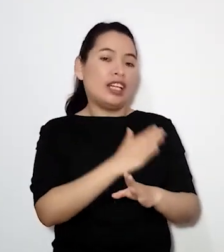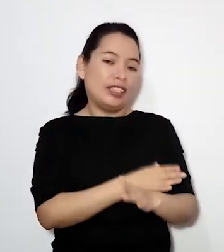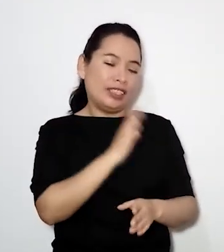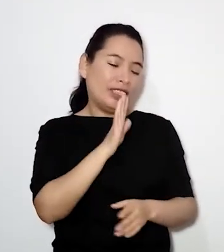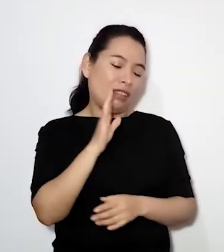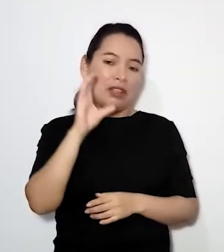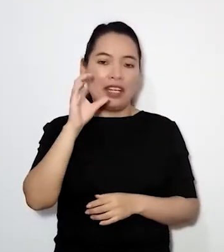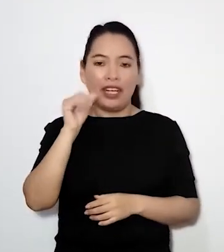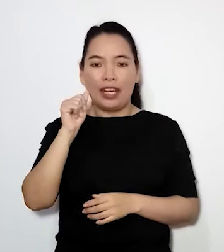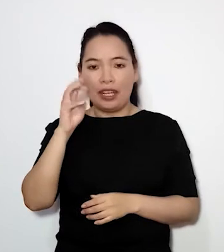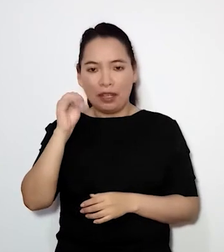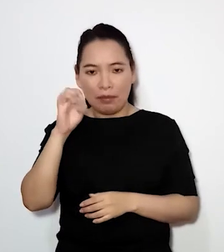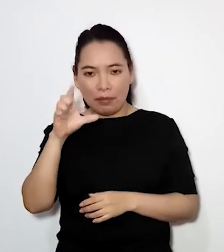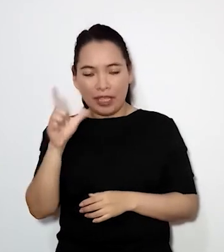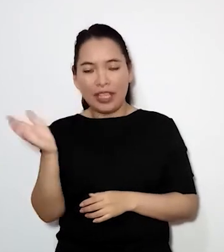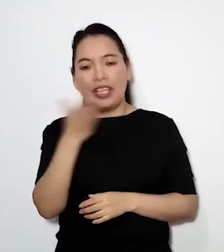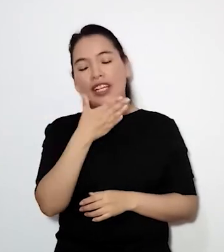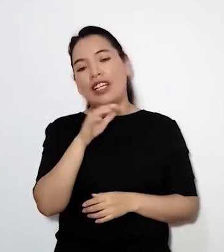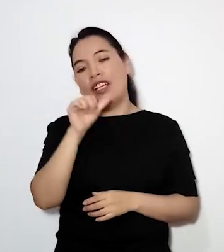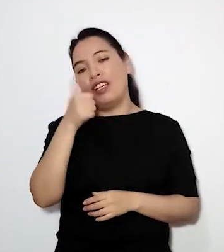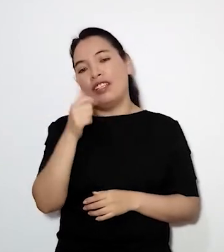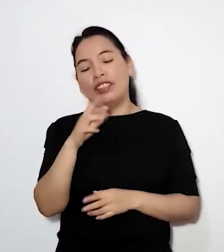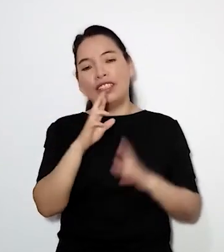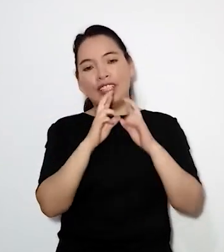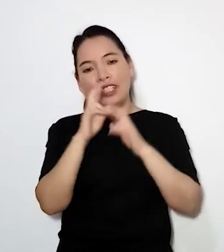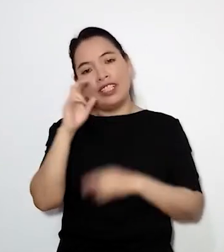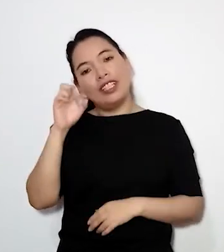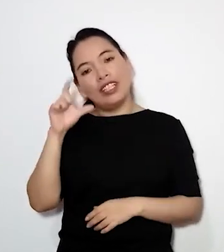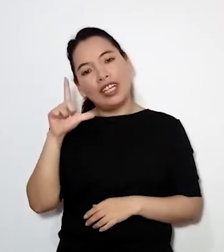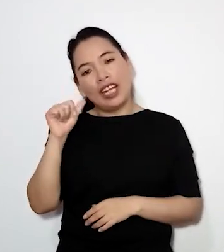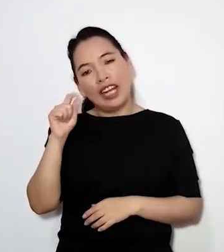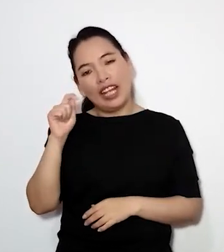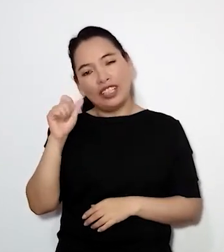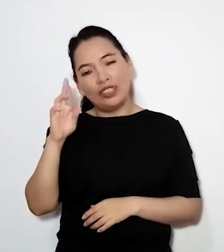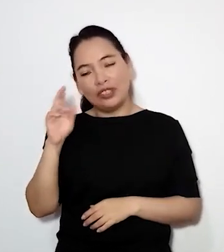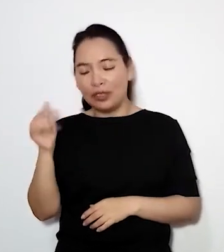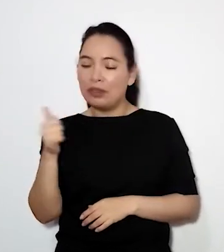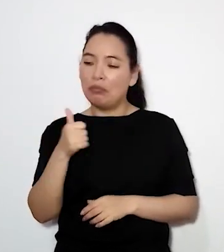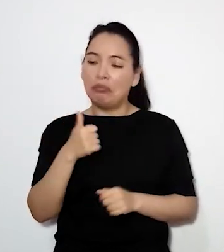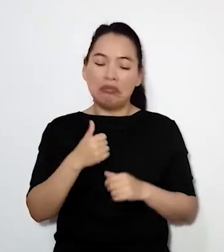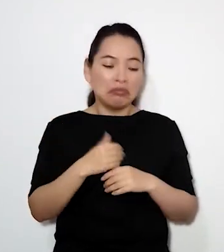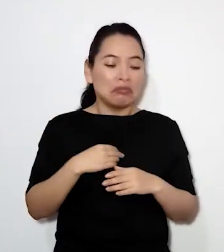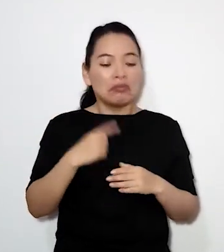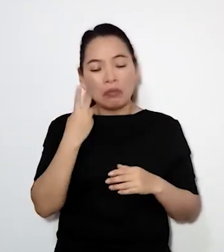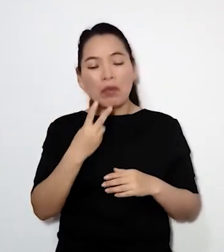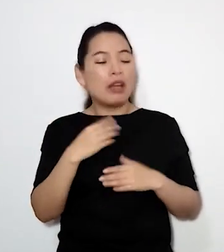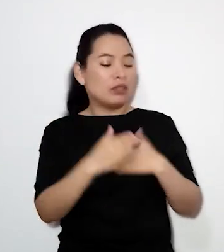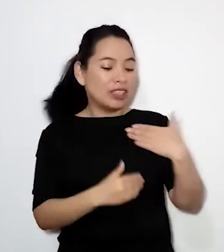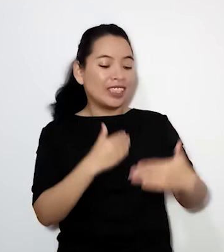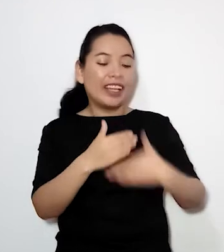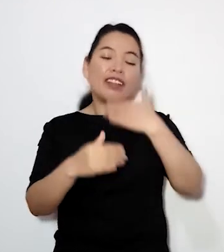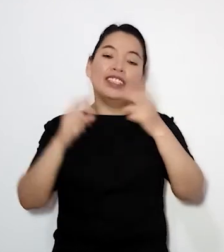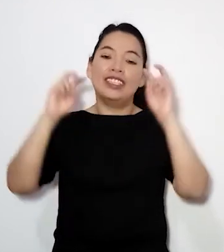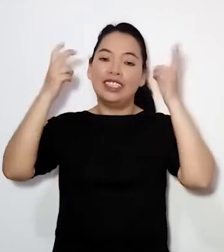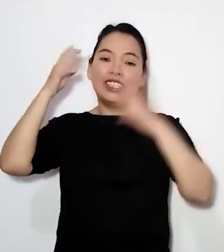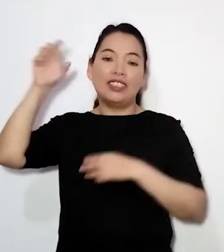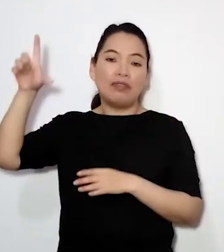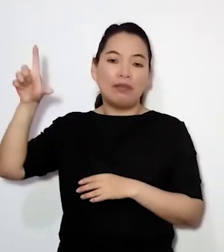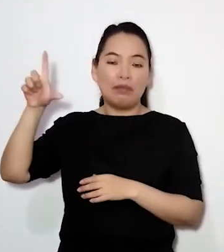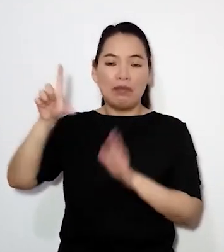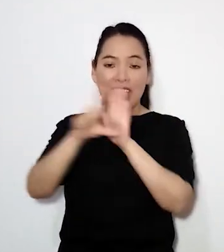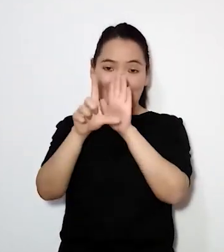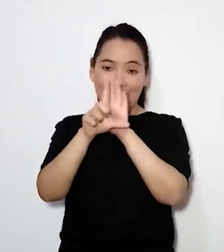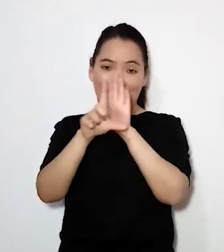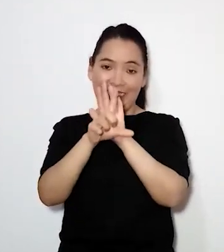relatora especial, avances que tienen que ver con la legislación, es decir, avances legislativos